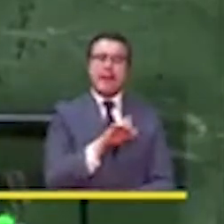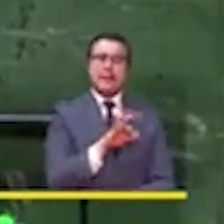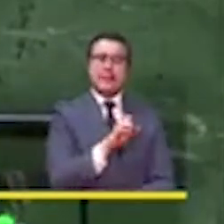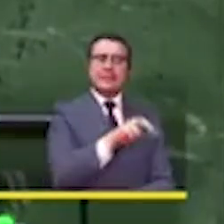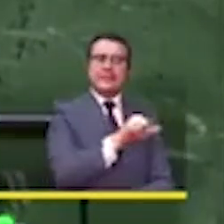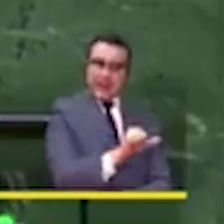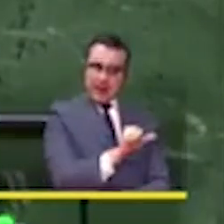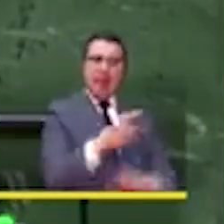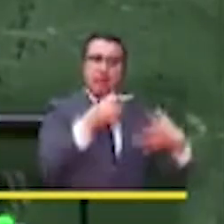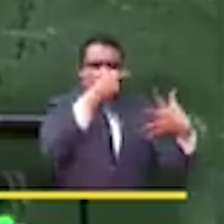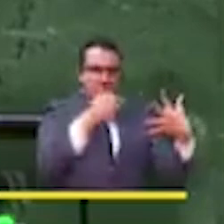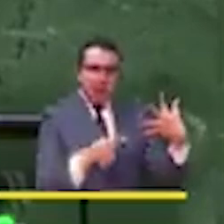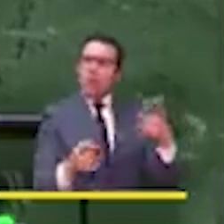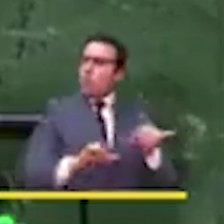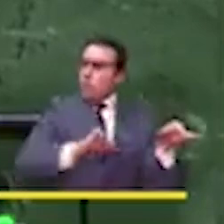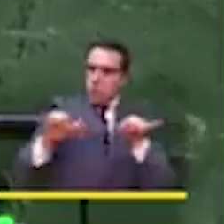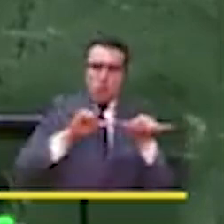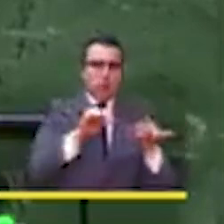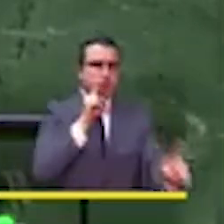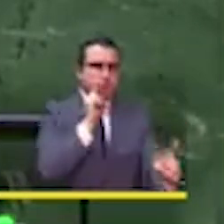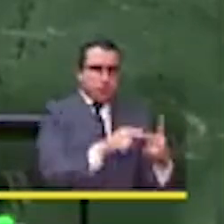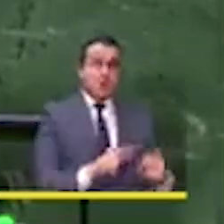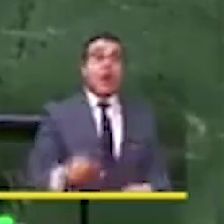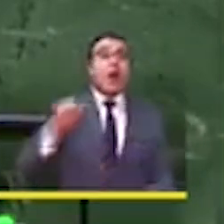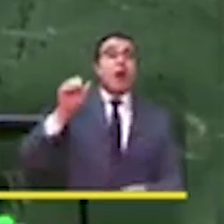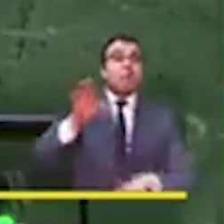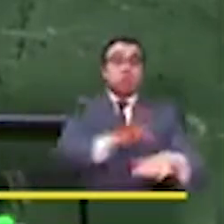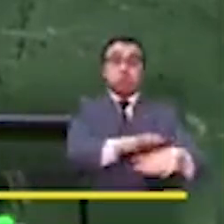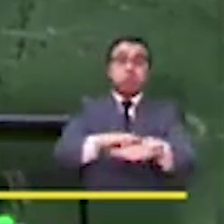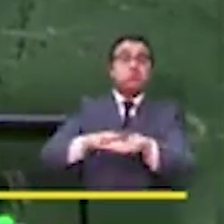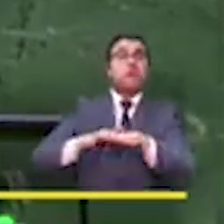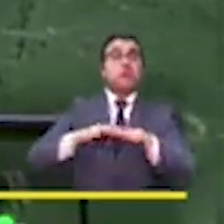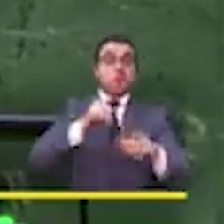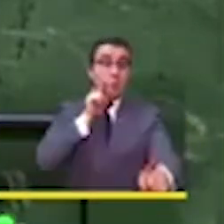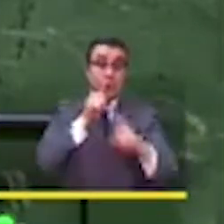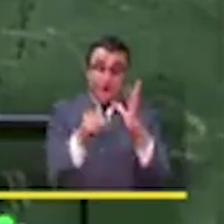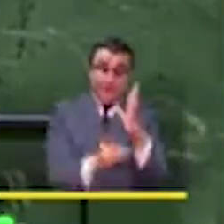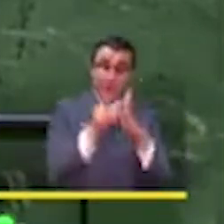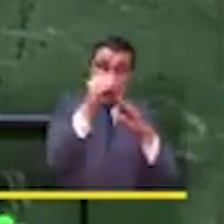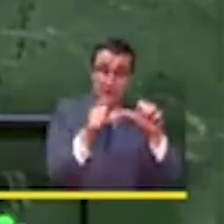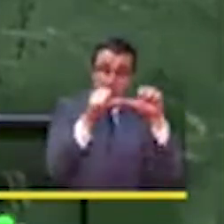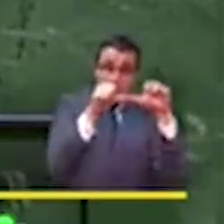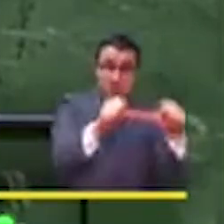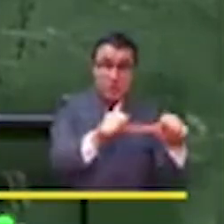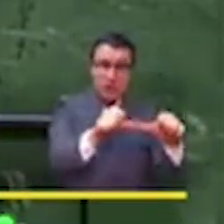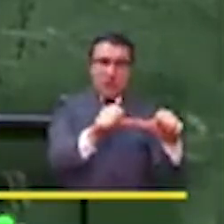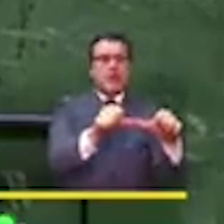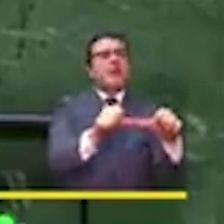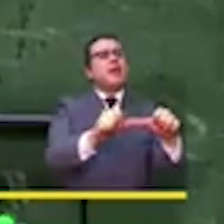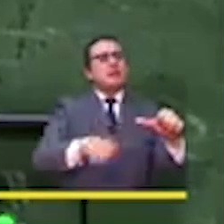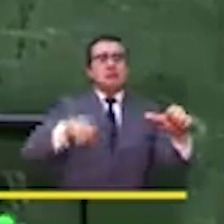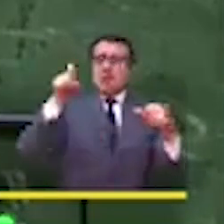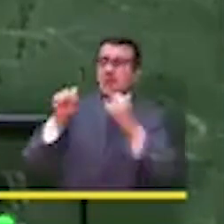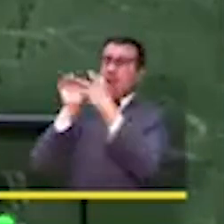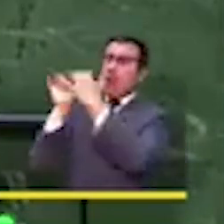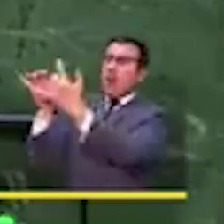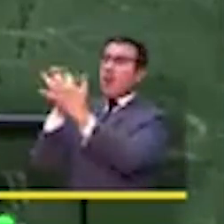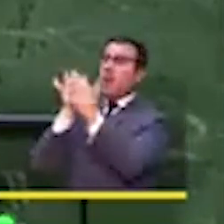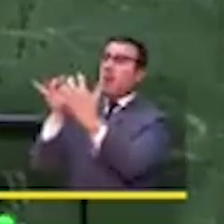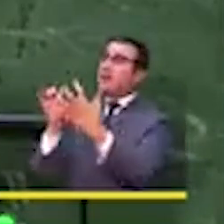que para cumplir los objetivos de desarrollo sostenible había que cesar todas las